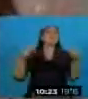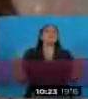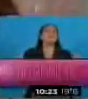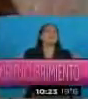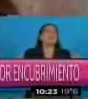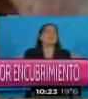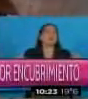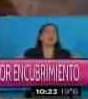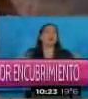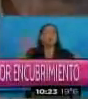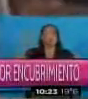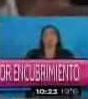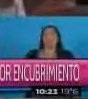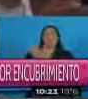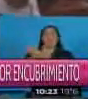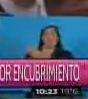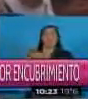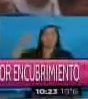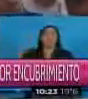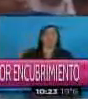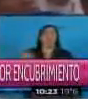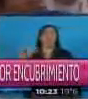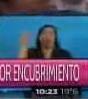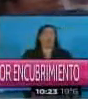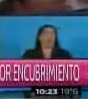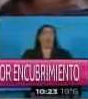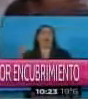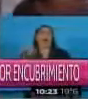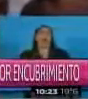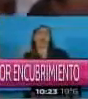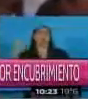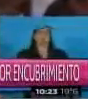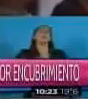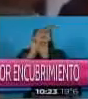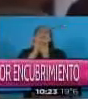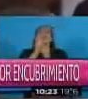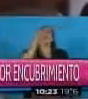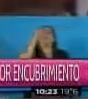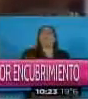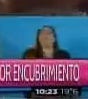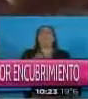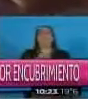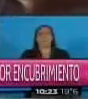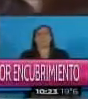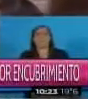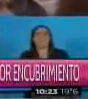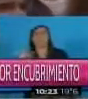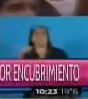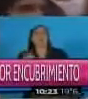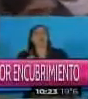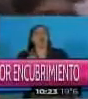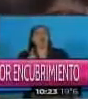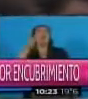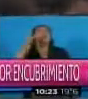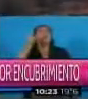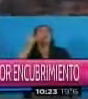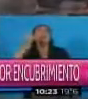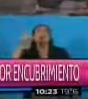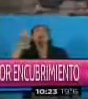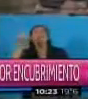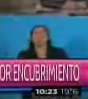Un fiscal de la Nación que acusa no a Cristina Kirchner o a Héctor Timerman, sino a la Presidenta de la